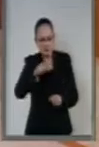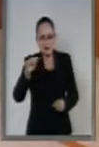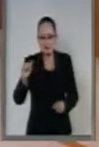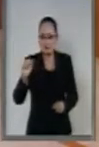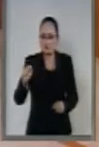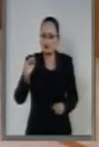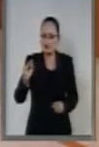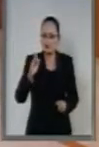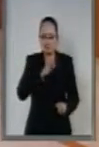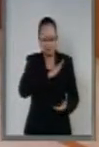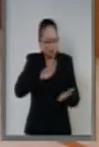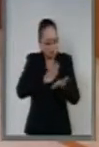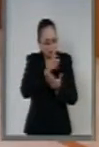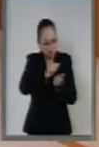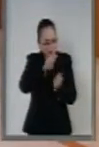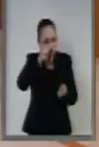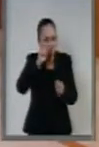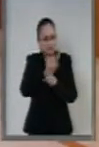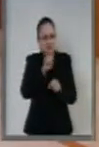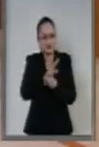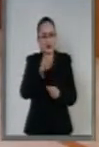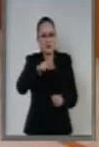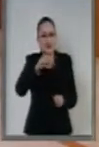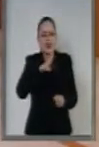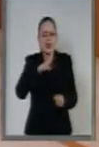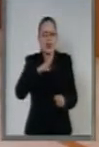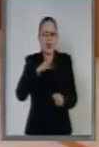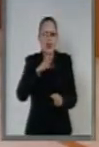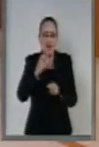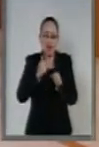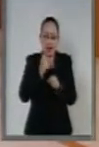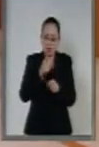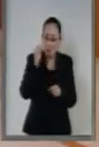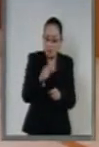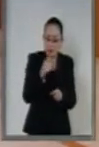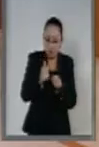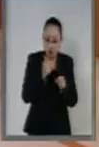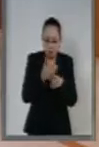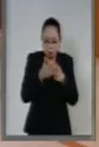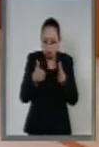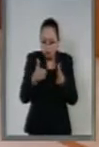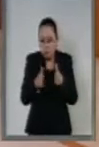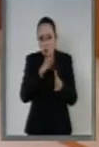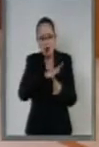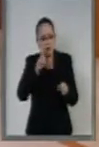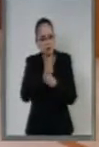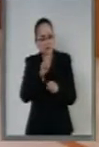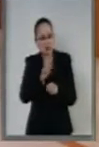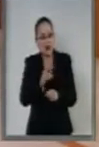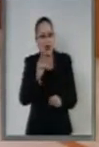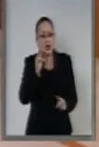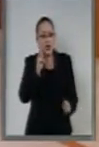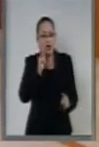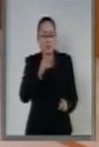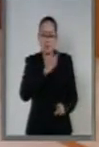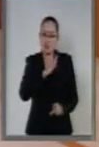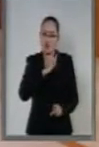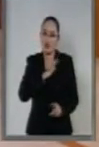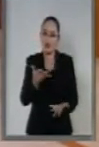revisar la gestión financiera del año en curso creo que y se podría haber ido más allá